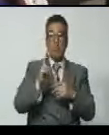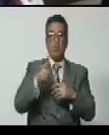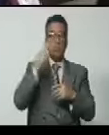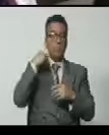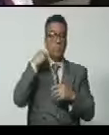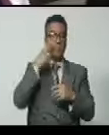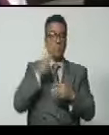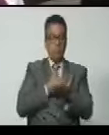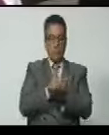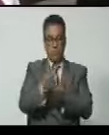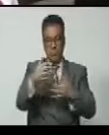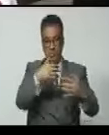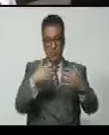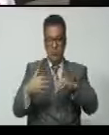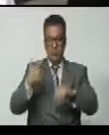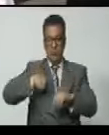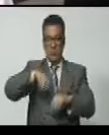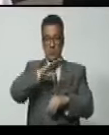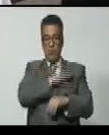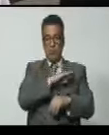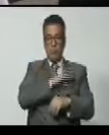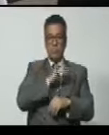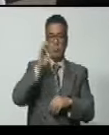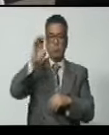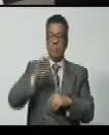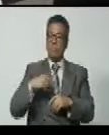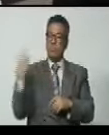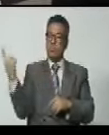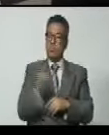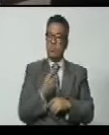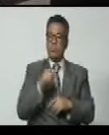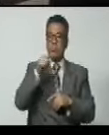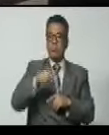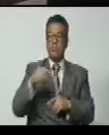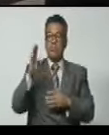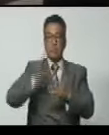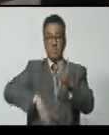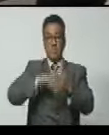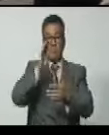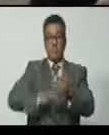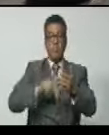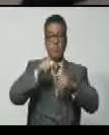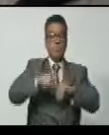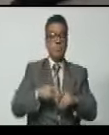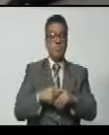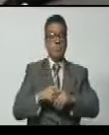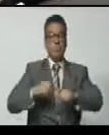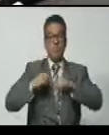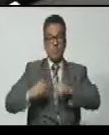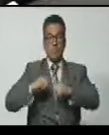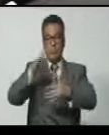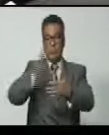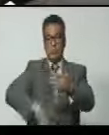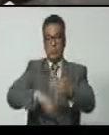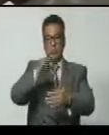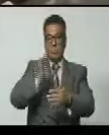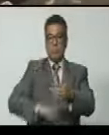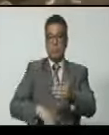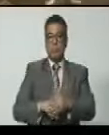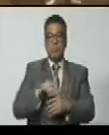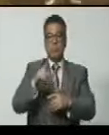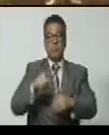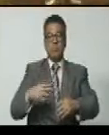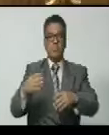seguir luchando por nuestra patria. Pero al regresar llegó a Barcelona, y allá en el fuerte de Barcelona